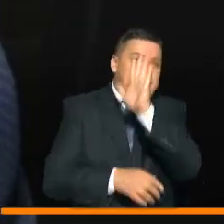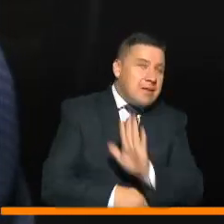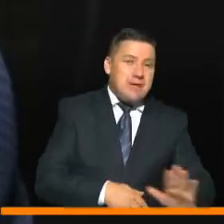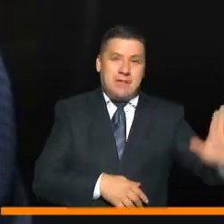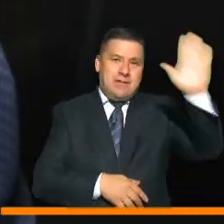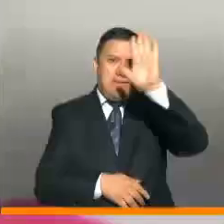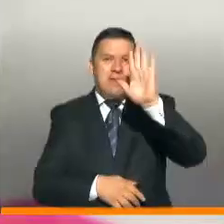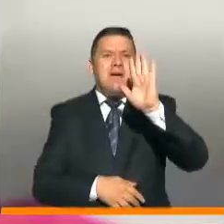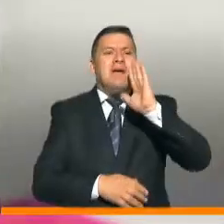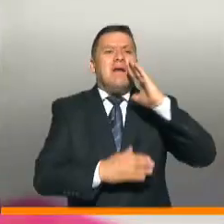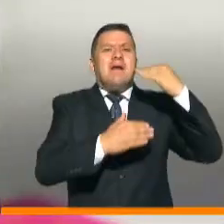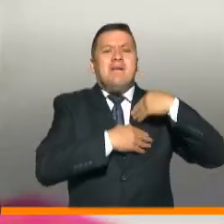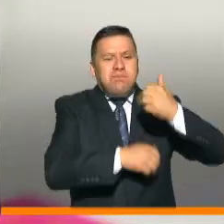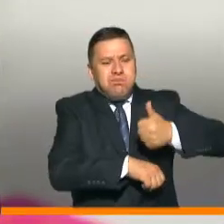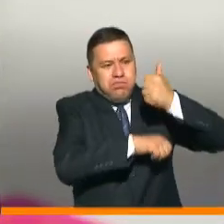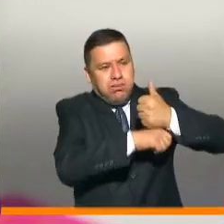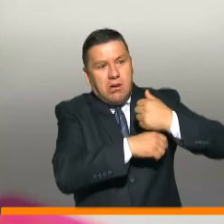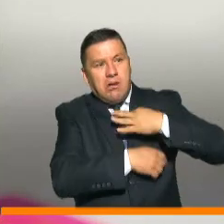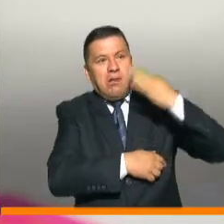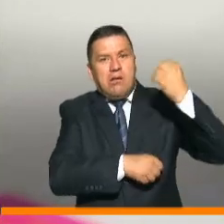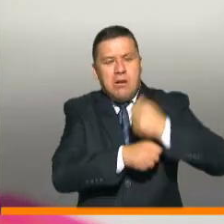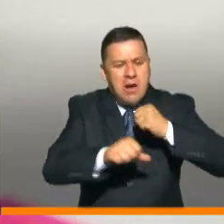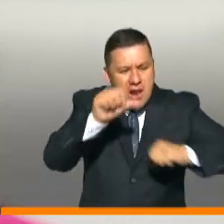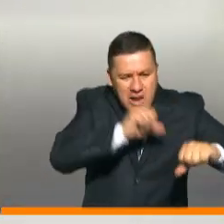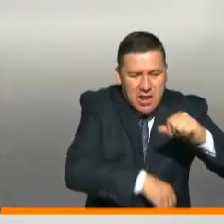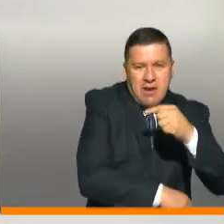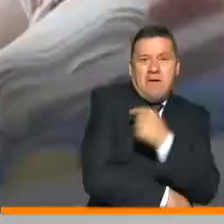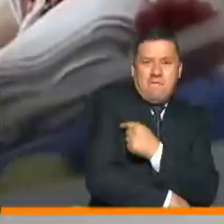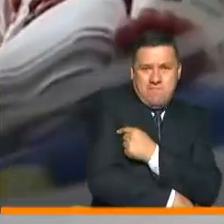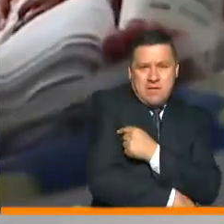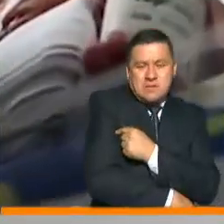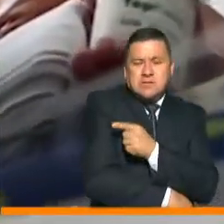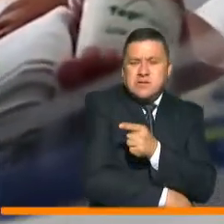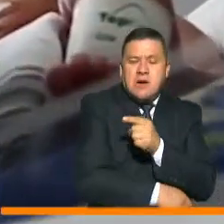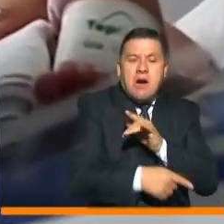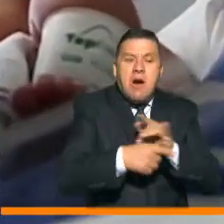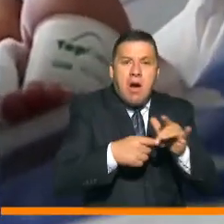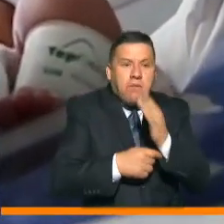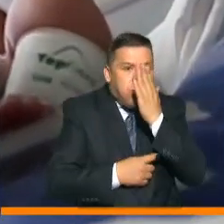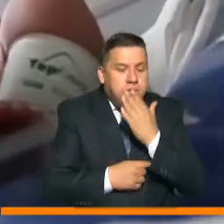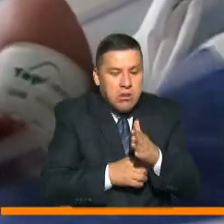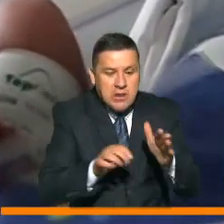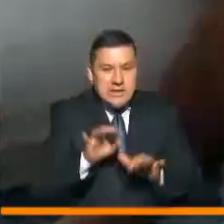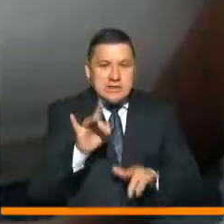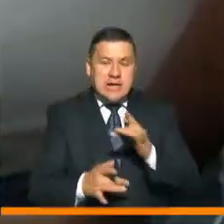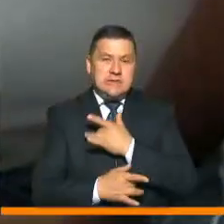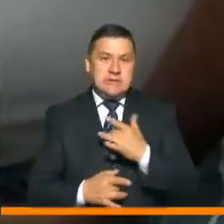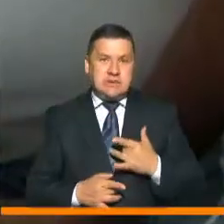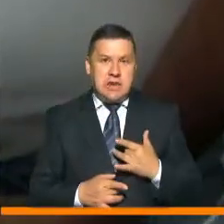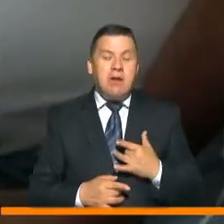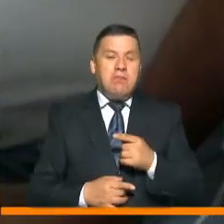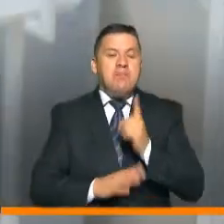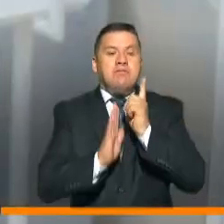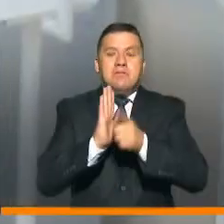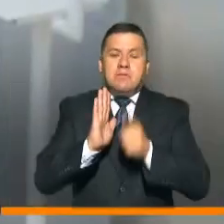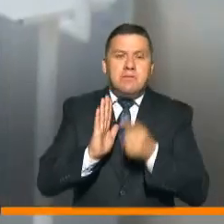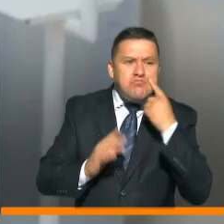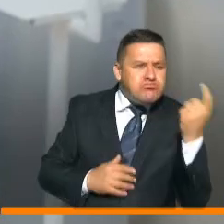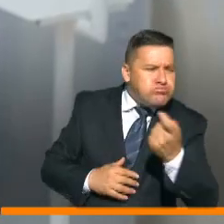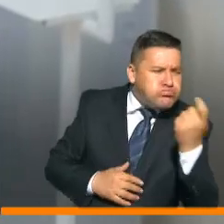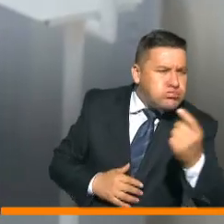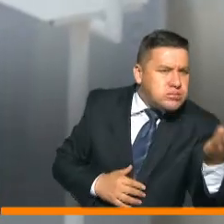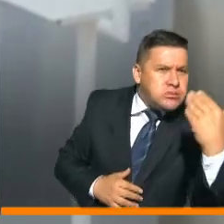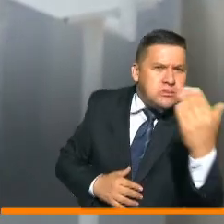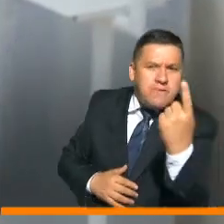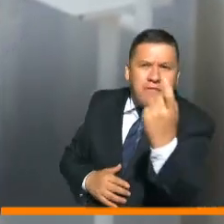de su personal de vigilancia de salud pública, laboratorio, vacunación o los que apliquen dentro de la Secretaría de Salud que realicen trabajo de búsqueda